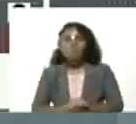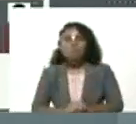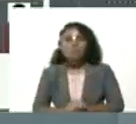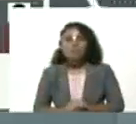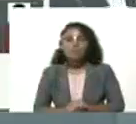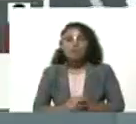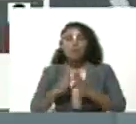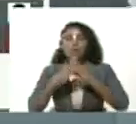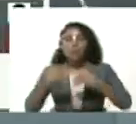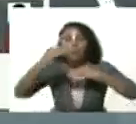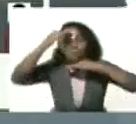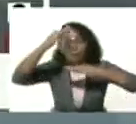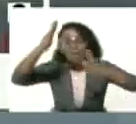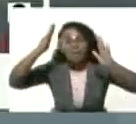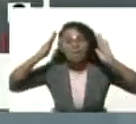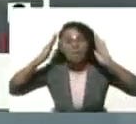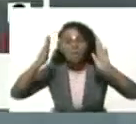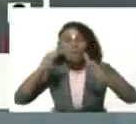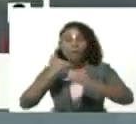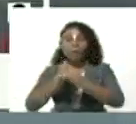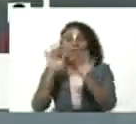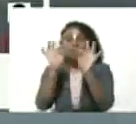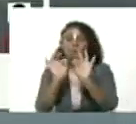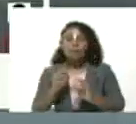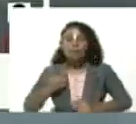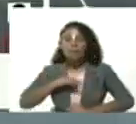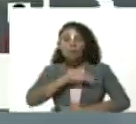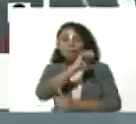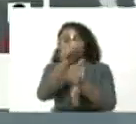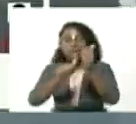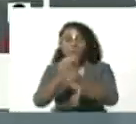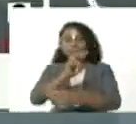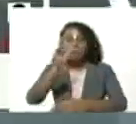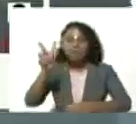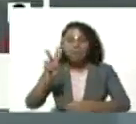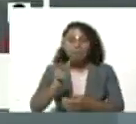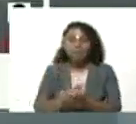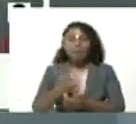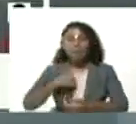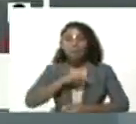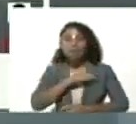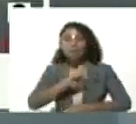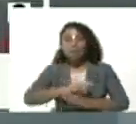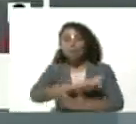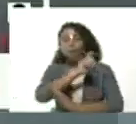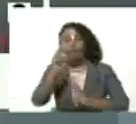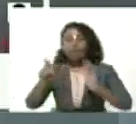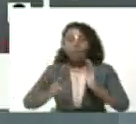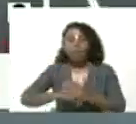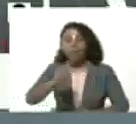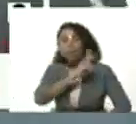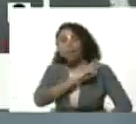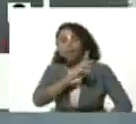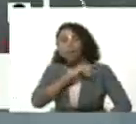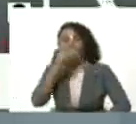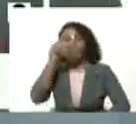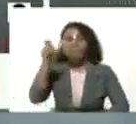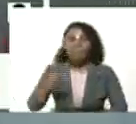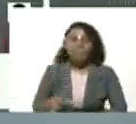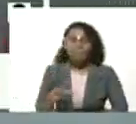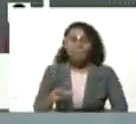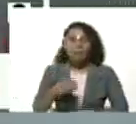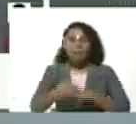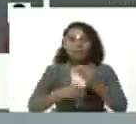por toda la atención, igualmente que a nuestra vicepresidenta, a nuestro general en jefe Padrino, nuestro